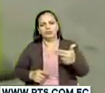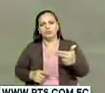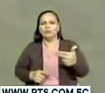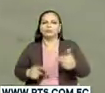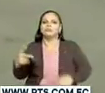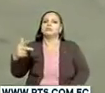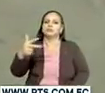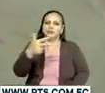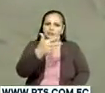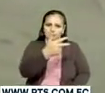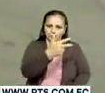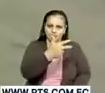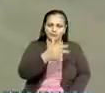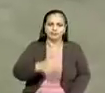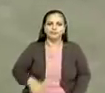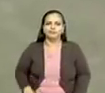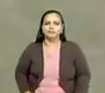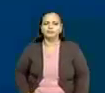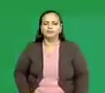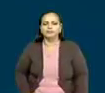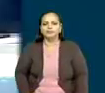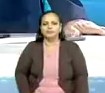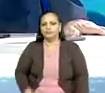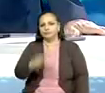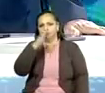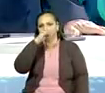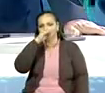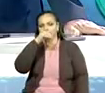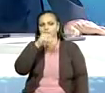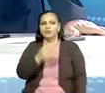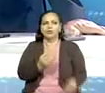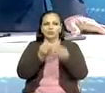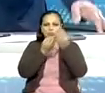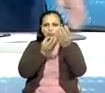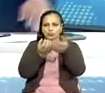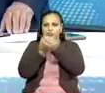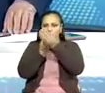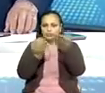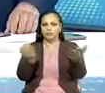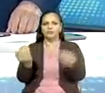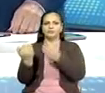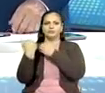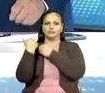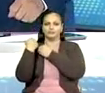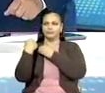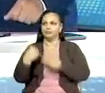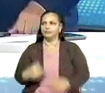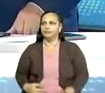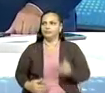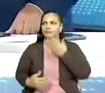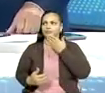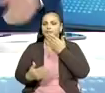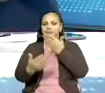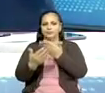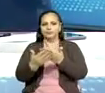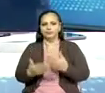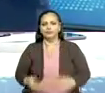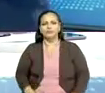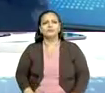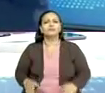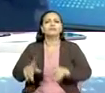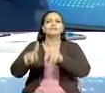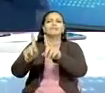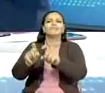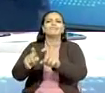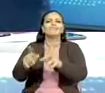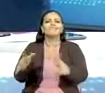estos cambios. Amigos, compañeros, retornamos con más información. Gracias, hola. José, lamentablemente no tienes retorno porque ahí hay varias preguntas que hacer.